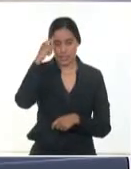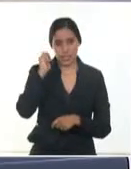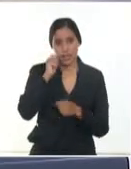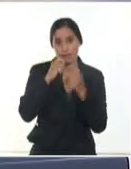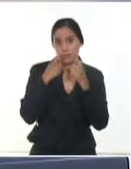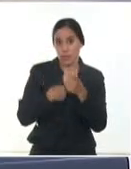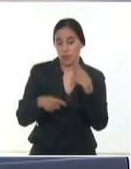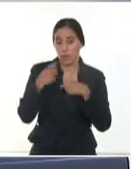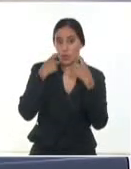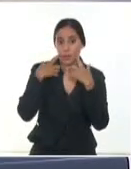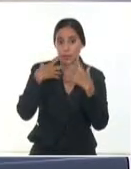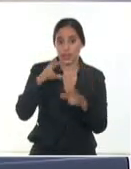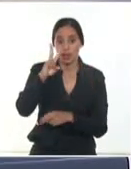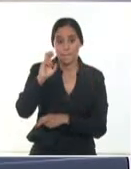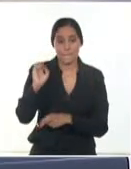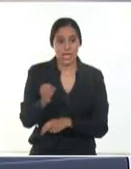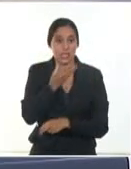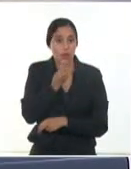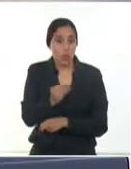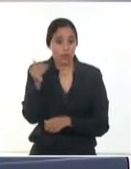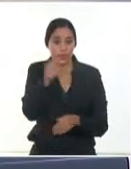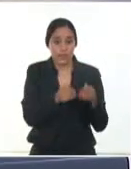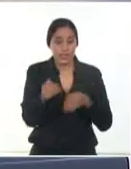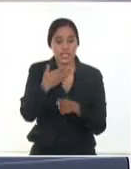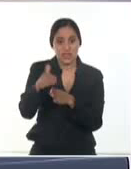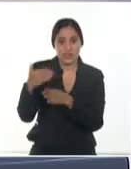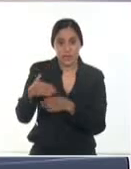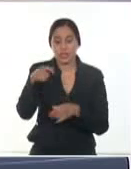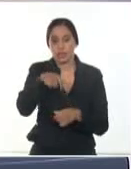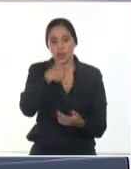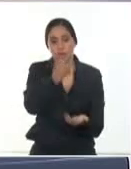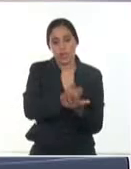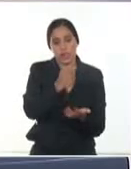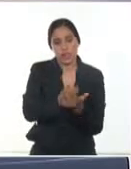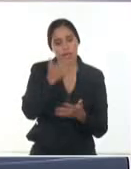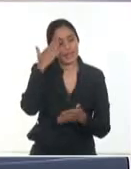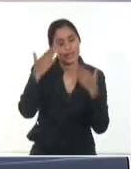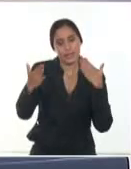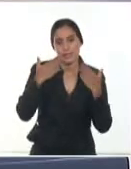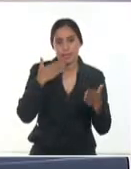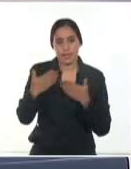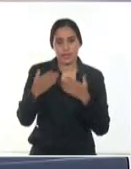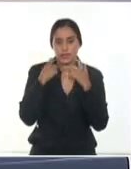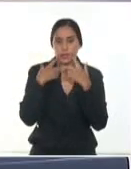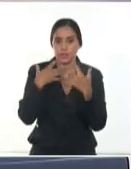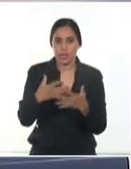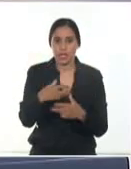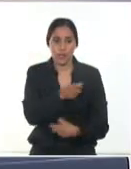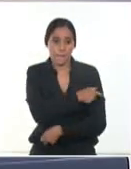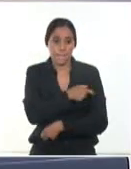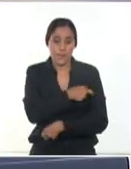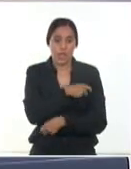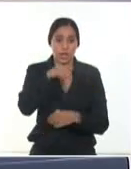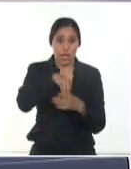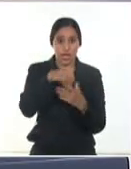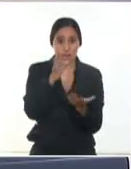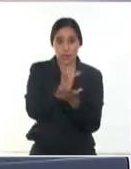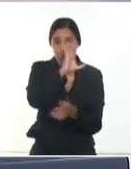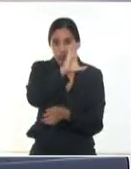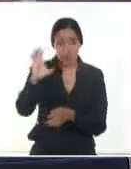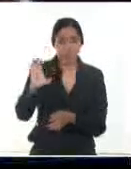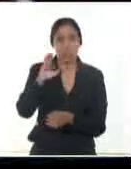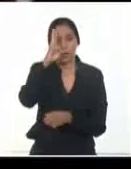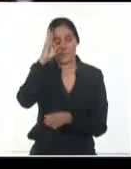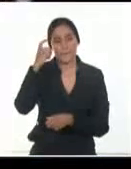jóvenes de diferentes provincias sirias manifestaron hoy su gratitud a la isla por ofrecerles becas para estudiar la carrera de medicina.